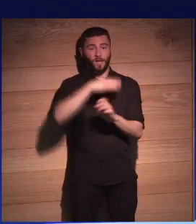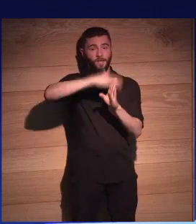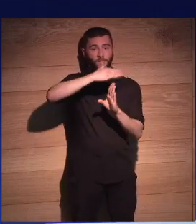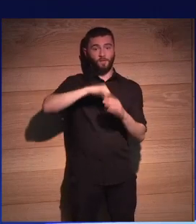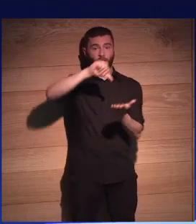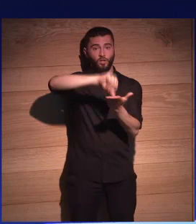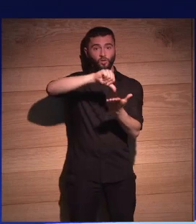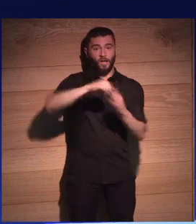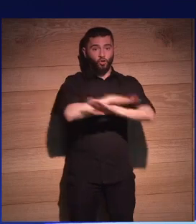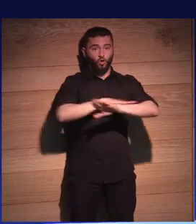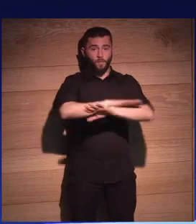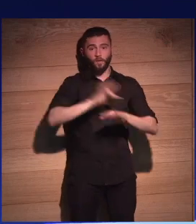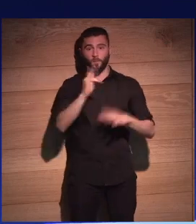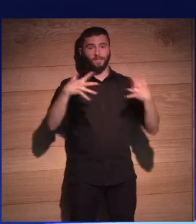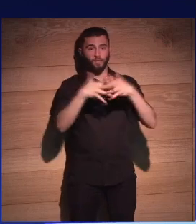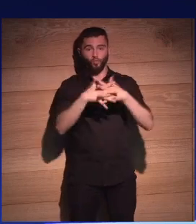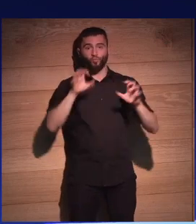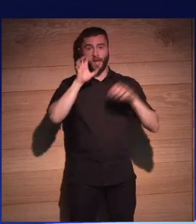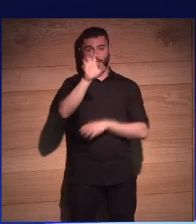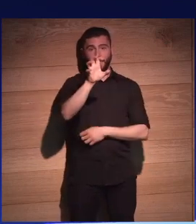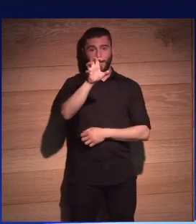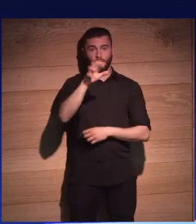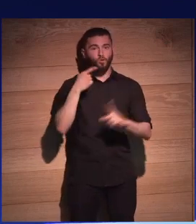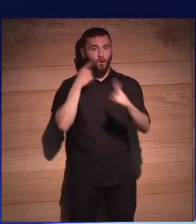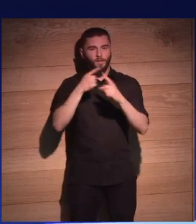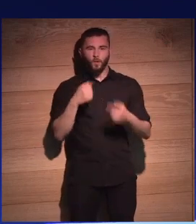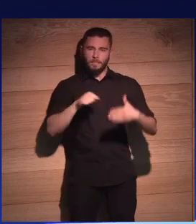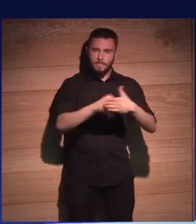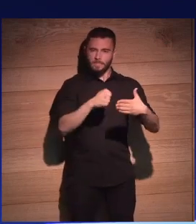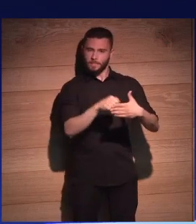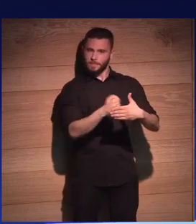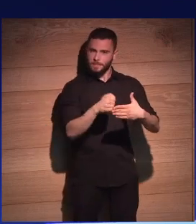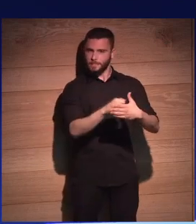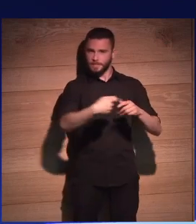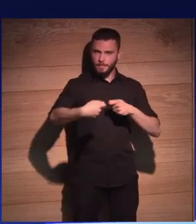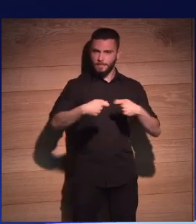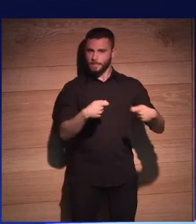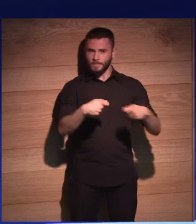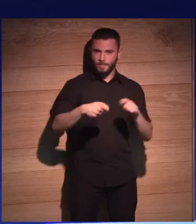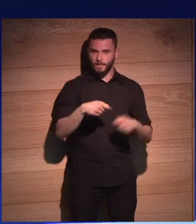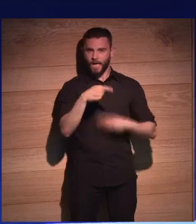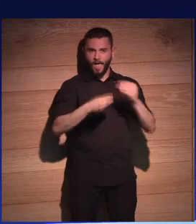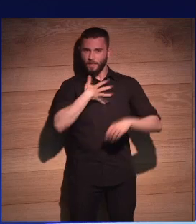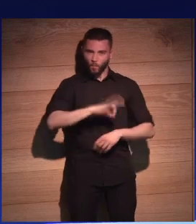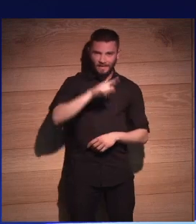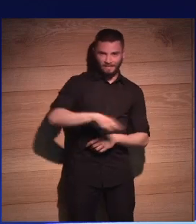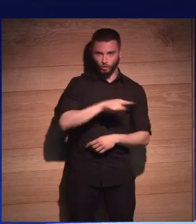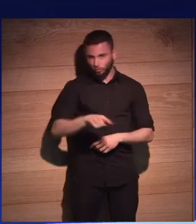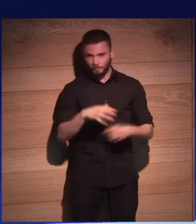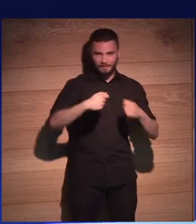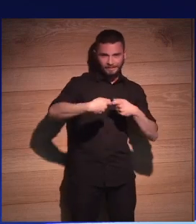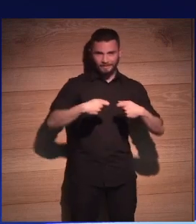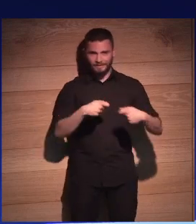con los gobiernos como con las estructuras del país, para intentar forzar ahí un poco la mano, ¿no? Sobre las cosas que se pueden o no se pueden hacer.